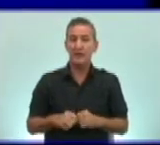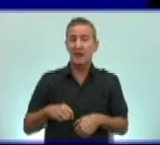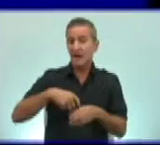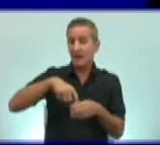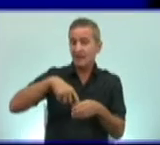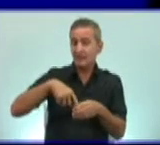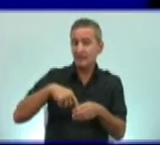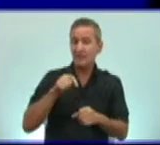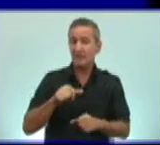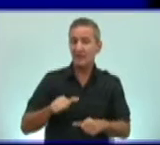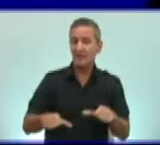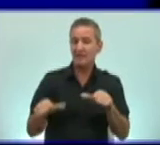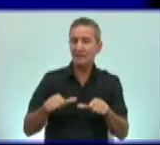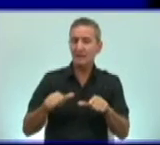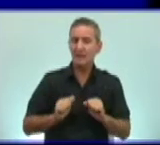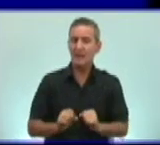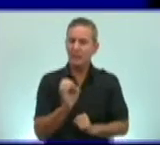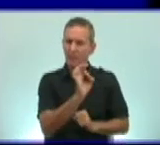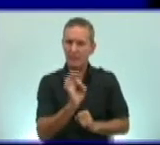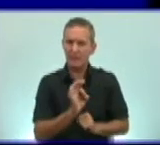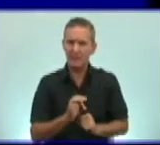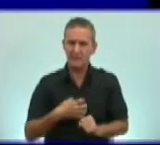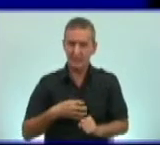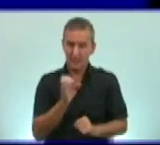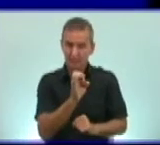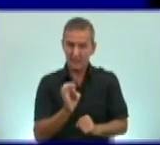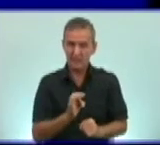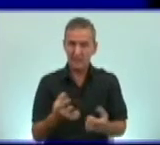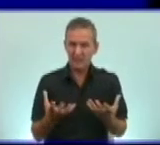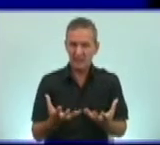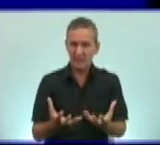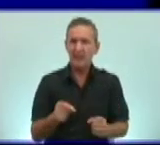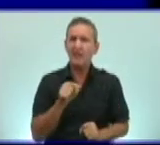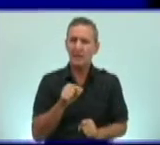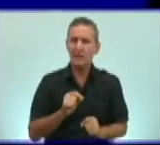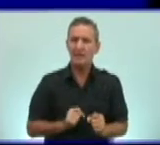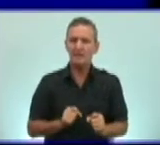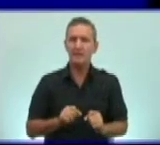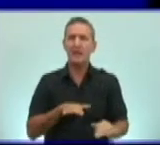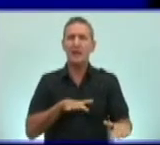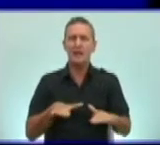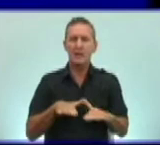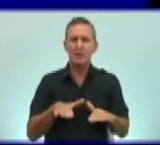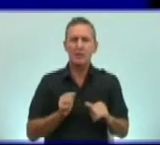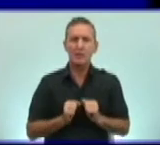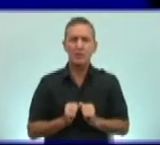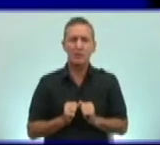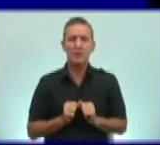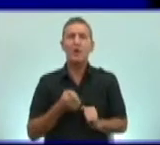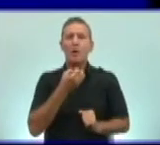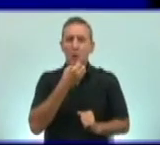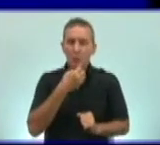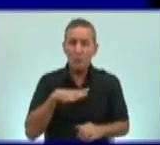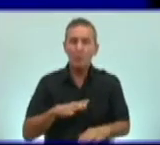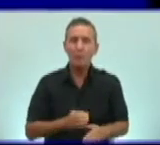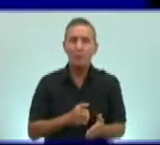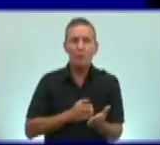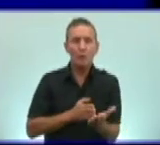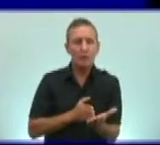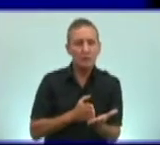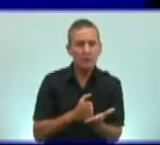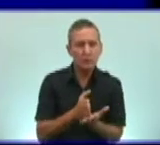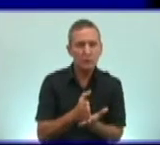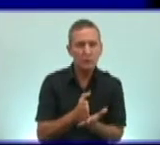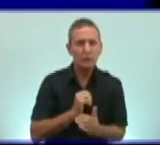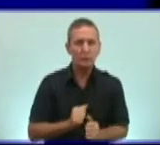sí entonces tienen partículas cargadas y estas están en movimiento, por lo que entonces podrían conducir estas